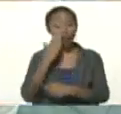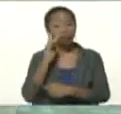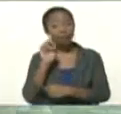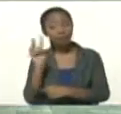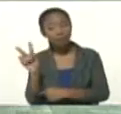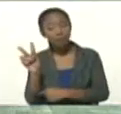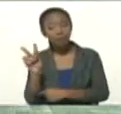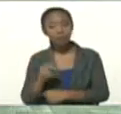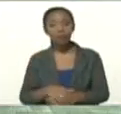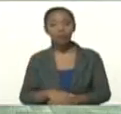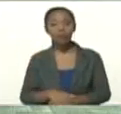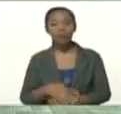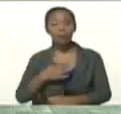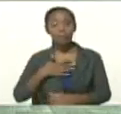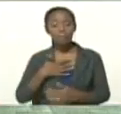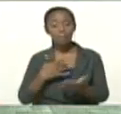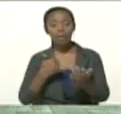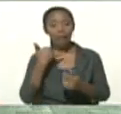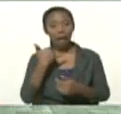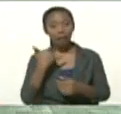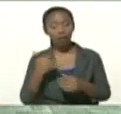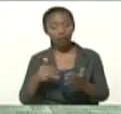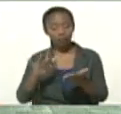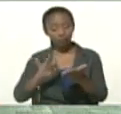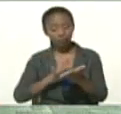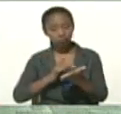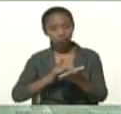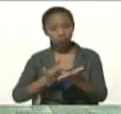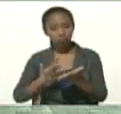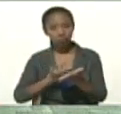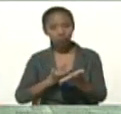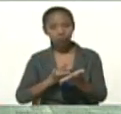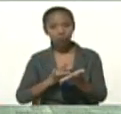aquí tengo mi celular, mi teléfono,